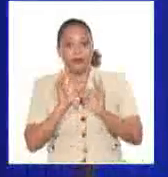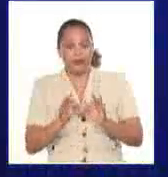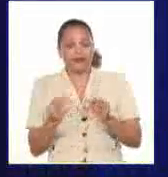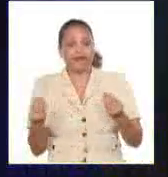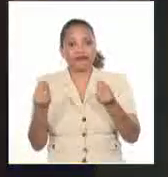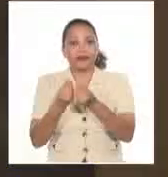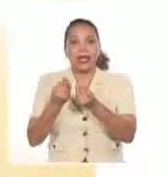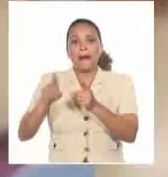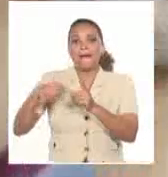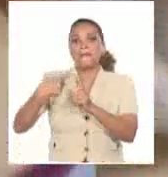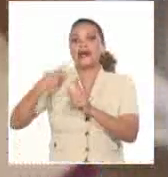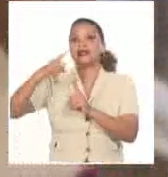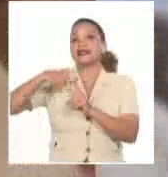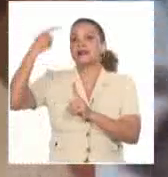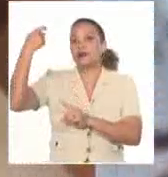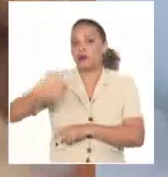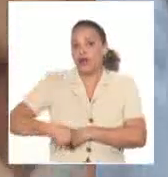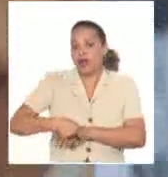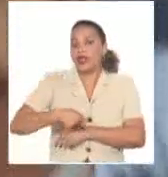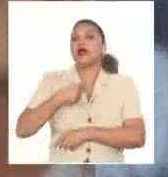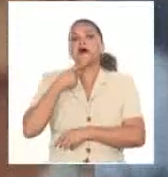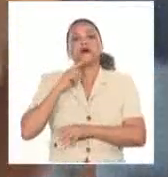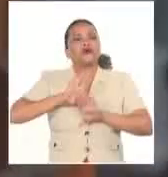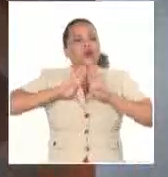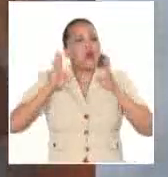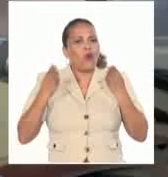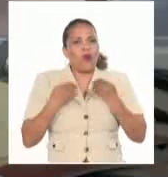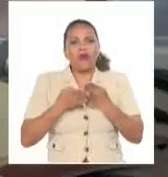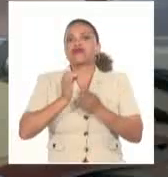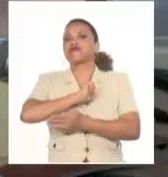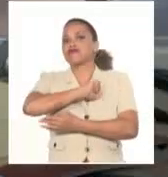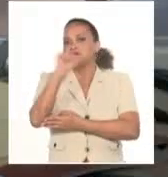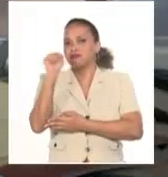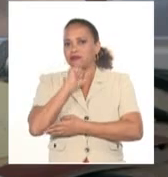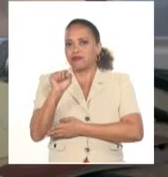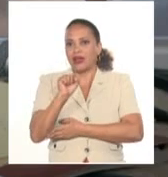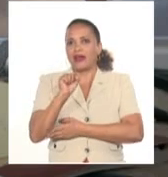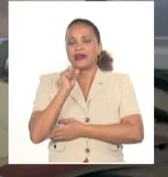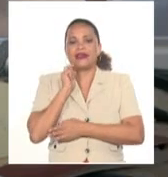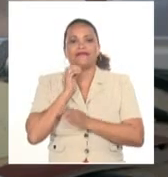los tribunales penales, y logramos poner a derecho